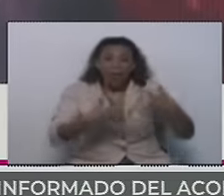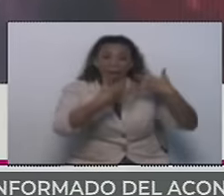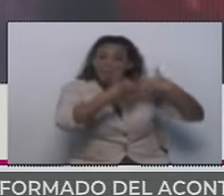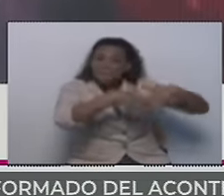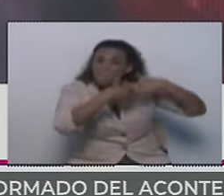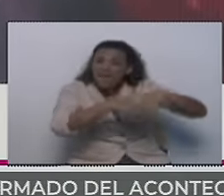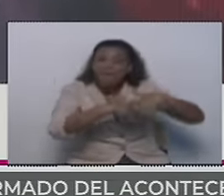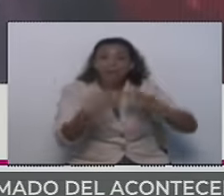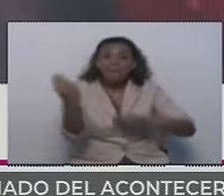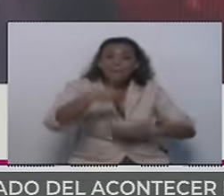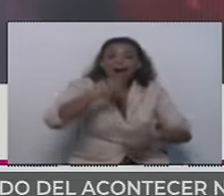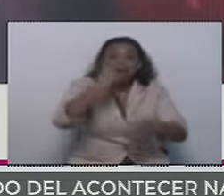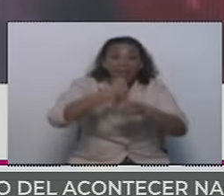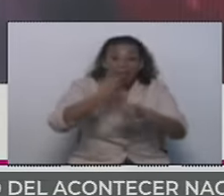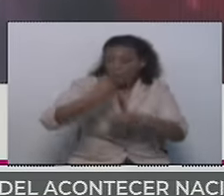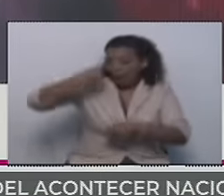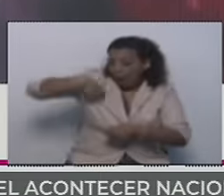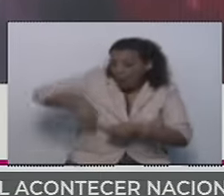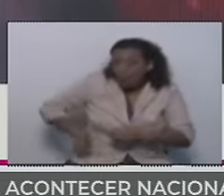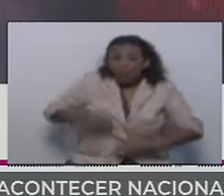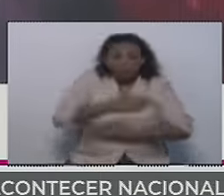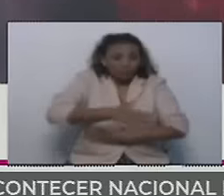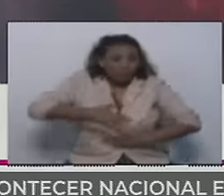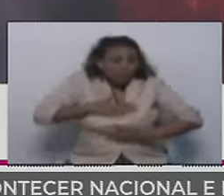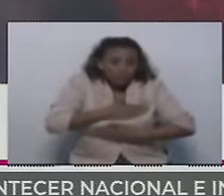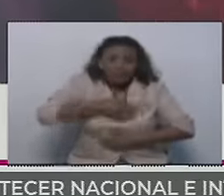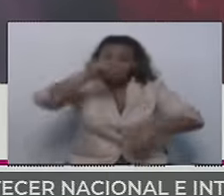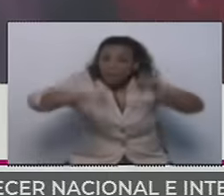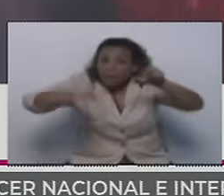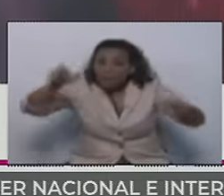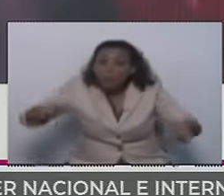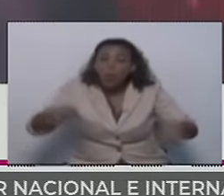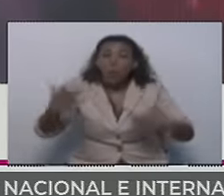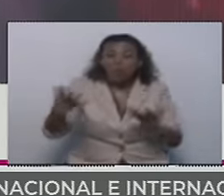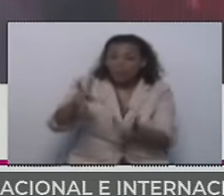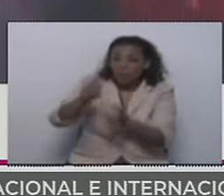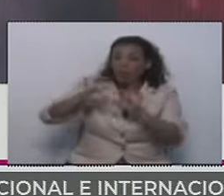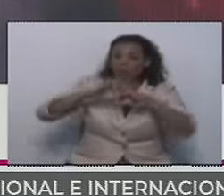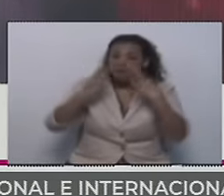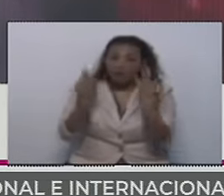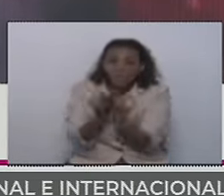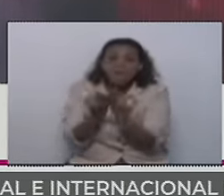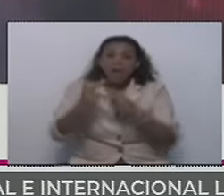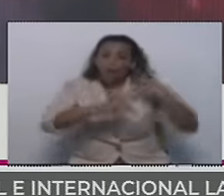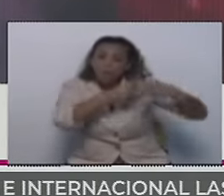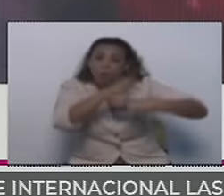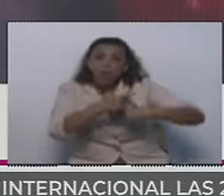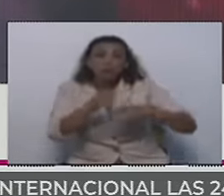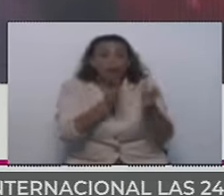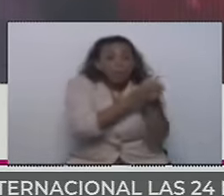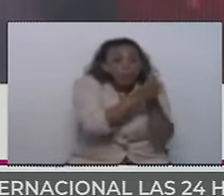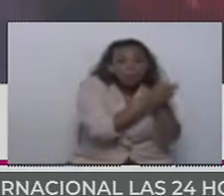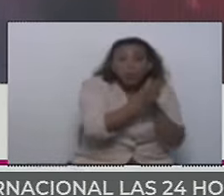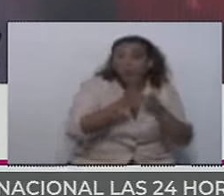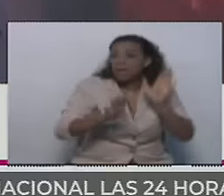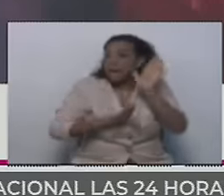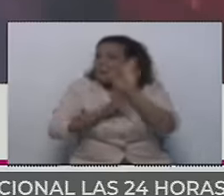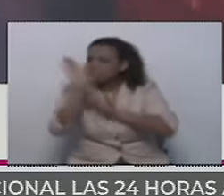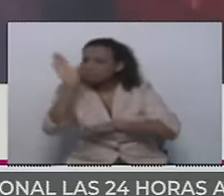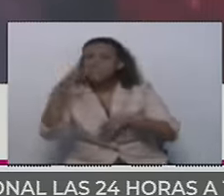generación de empleo, mejoría en los recursos que obtiene la familia, producto de los emprendimientos, del